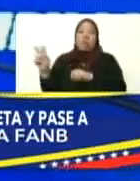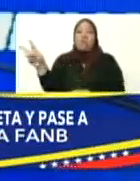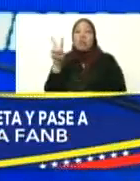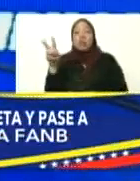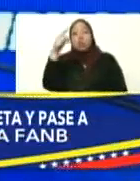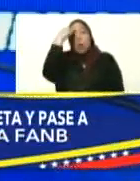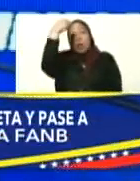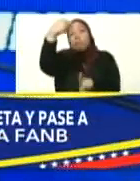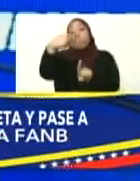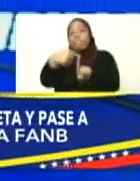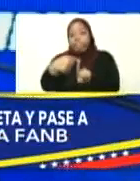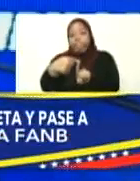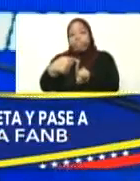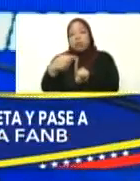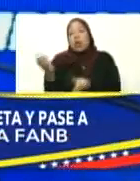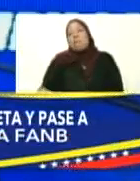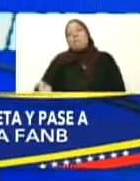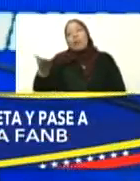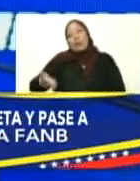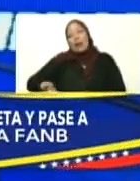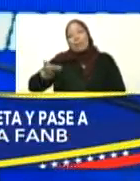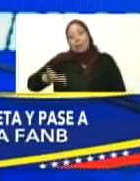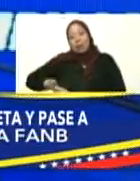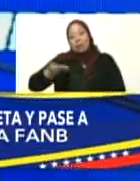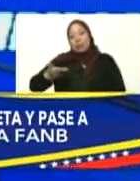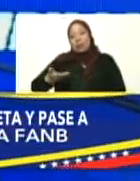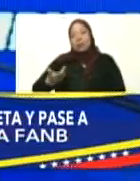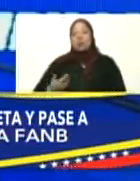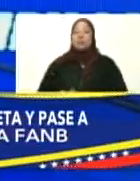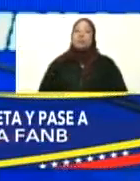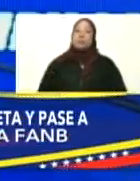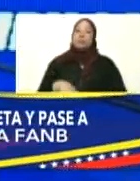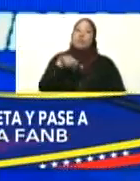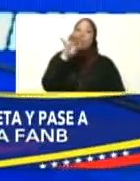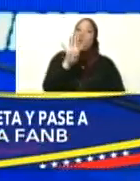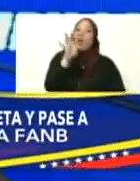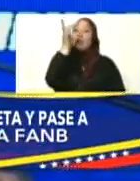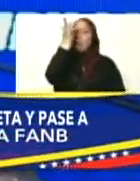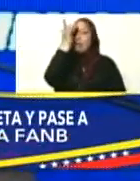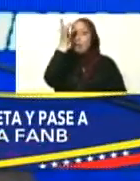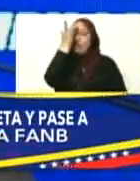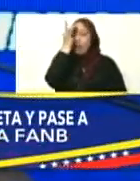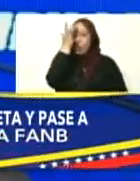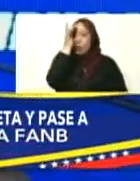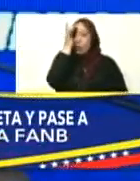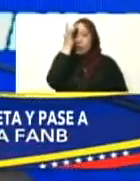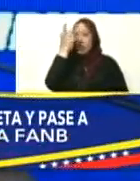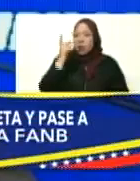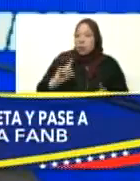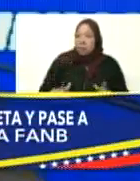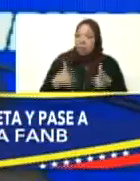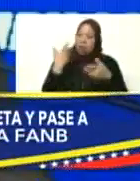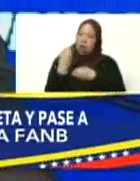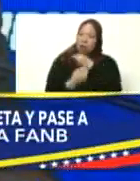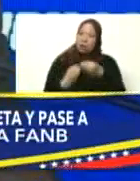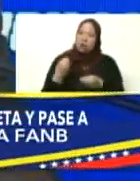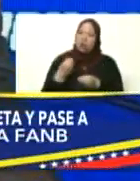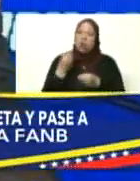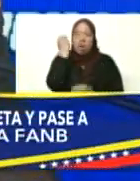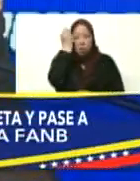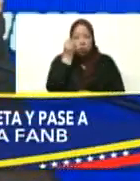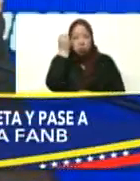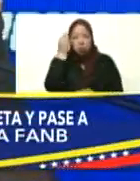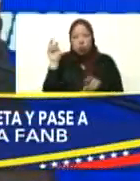Venezuela? Sobre este inmarcesible 4 de febrero, permítanme hacer una breve